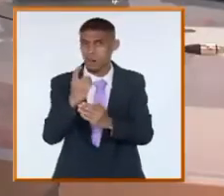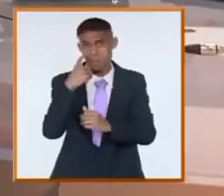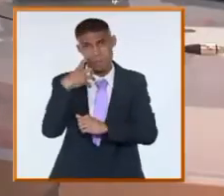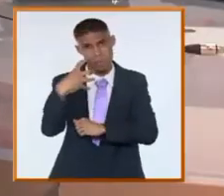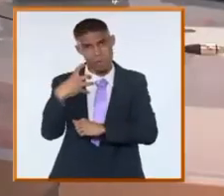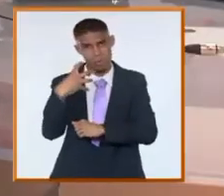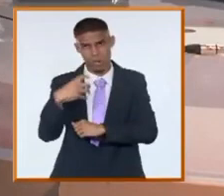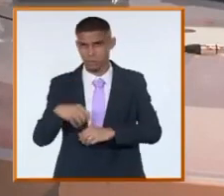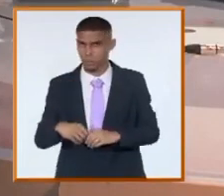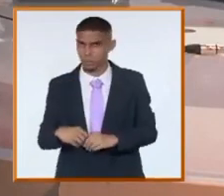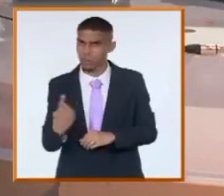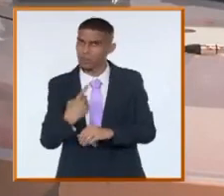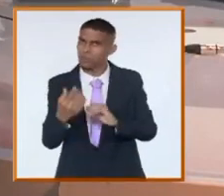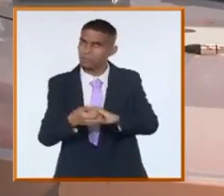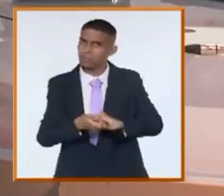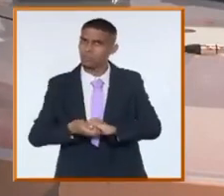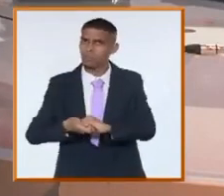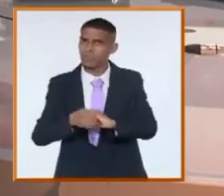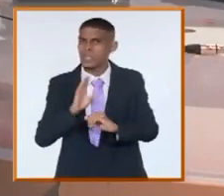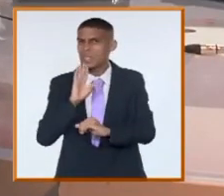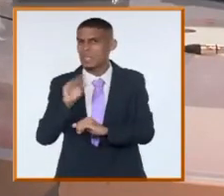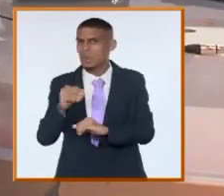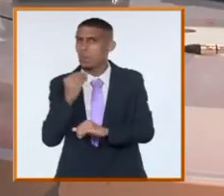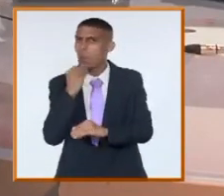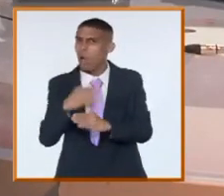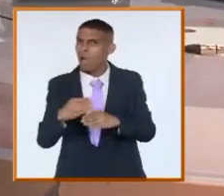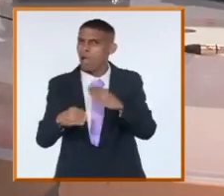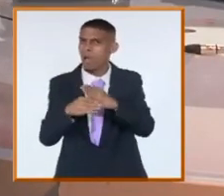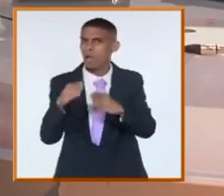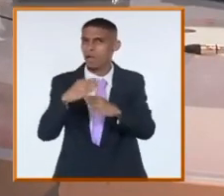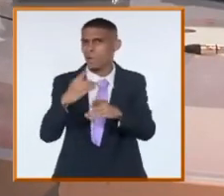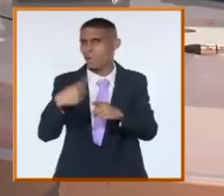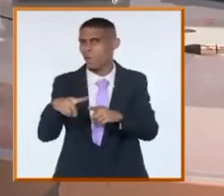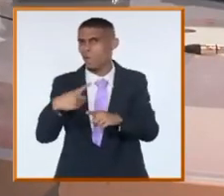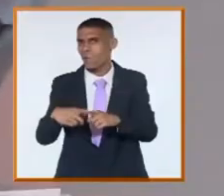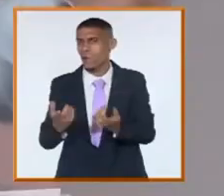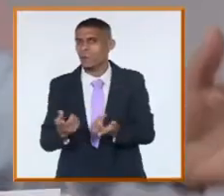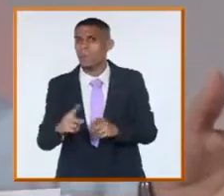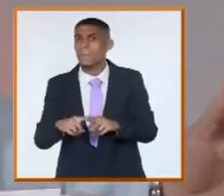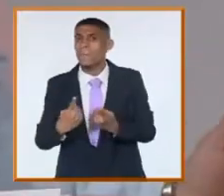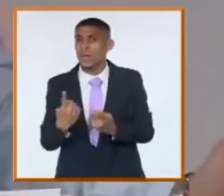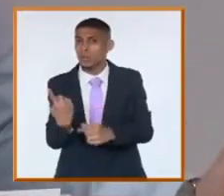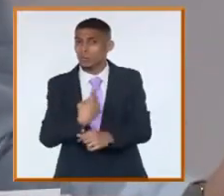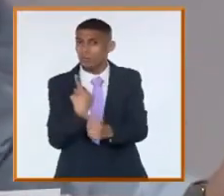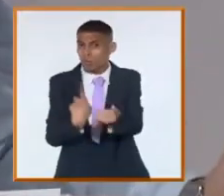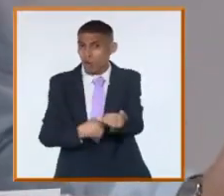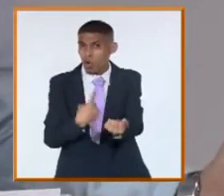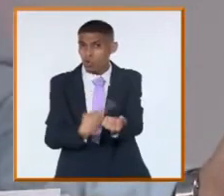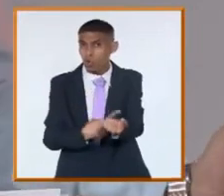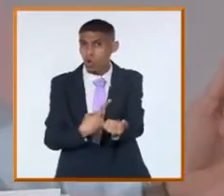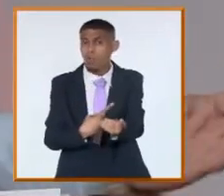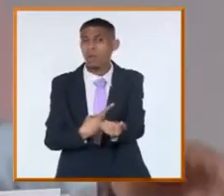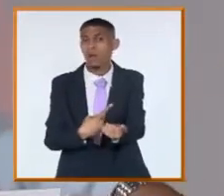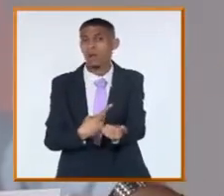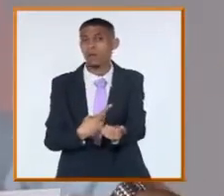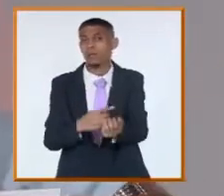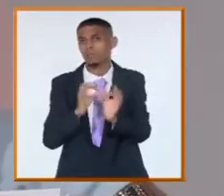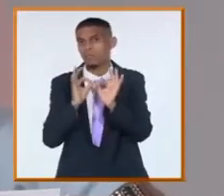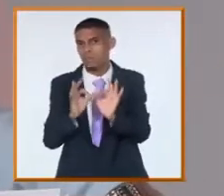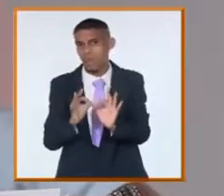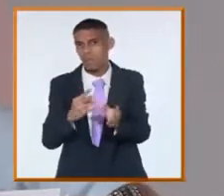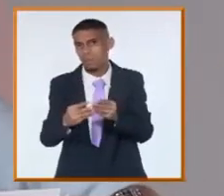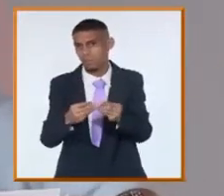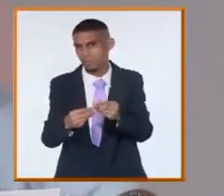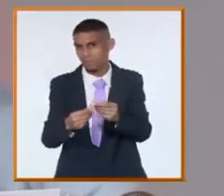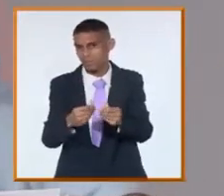le decimos a los compañeros se pueden construir con este material con este otro con este otro ya nosotros el idiosincrasia nuestra durante todos estos años hemos construido con